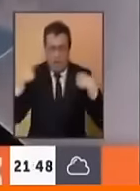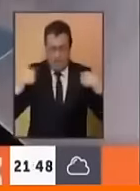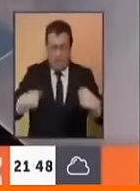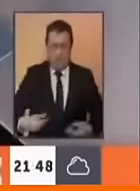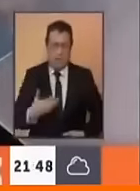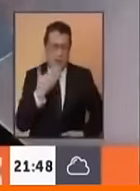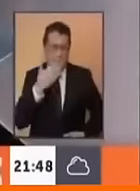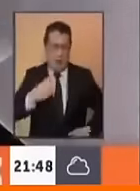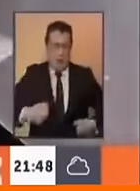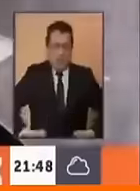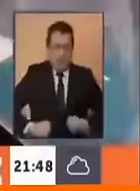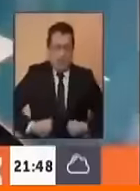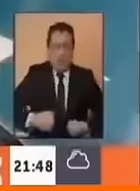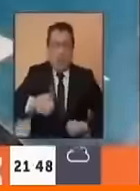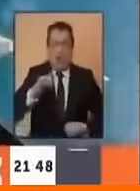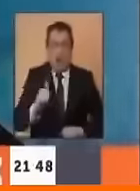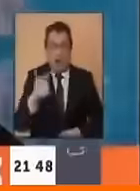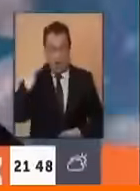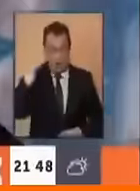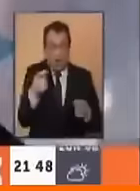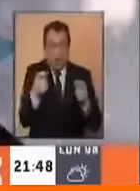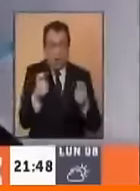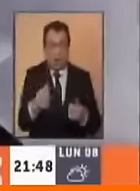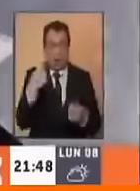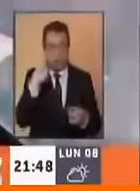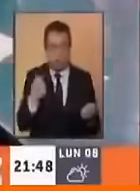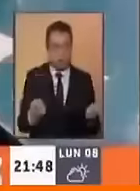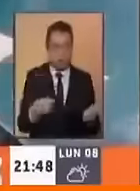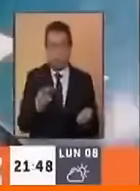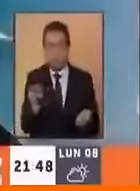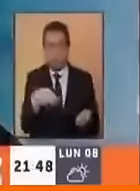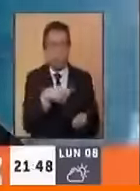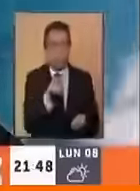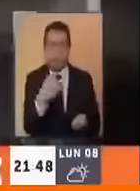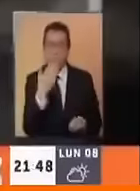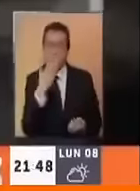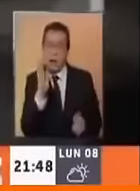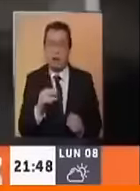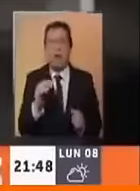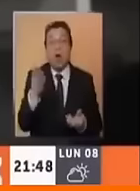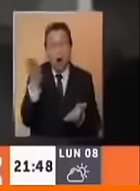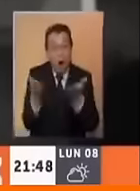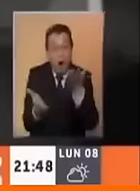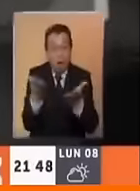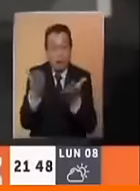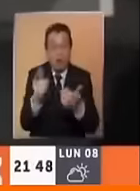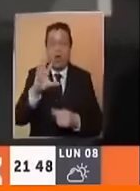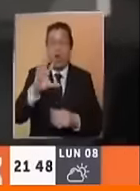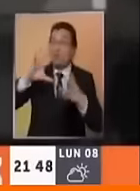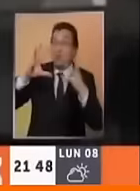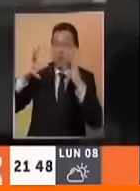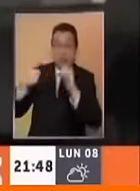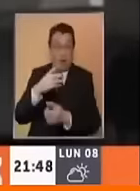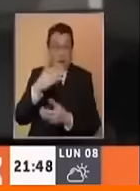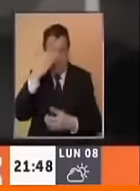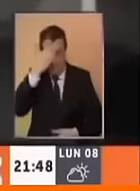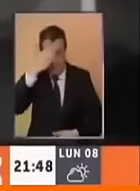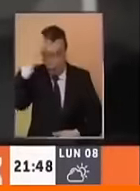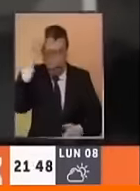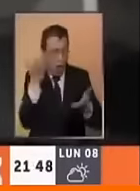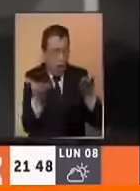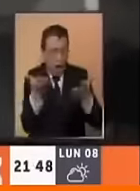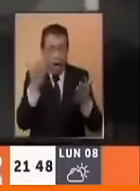por cierto, también en sus habilidades en la cabina. Si uno los compara con las grandes potencias, su preparación profesional, que